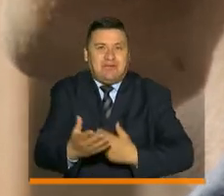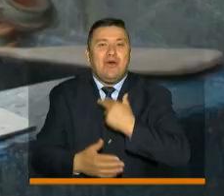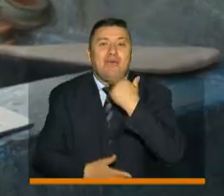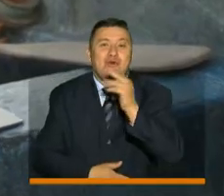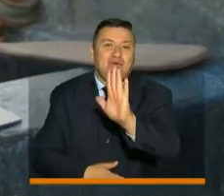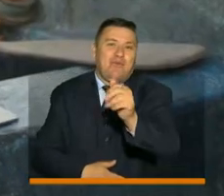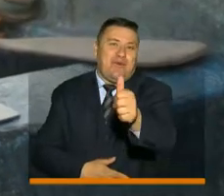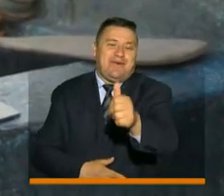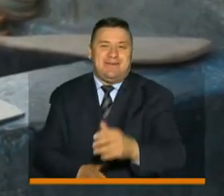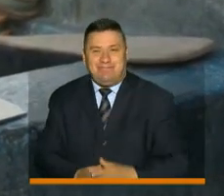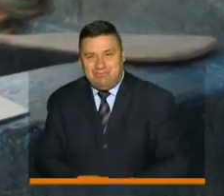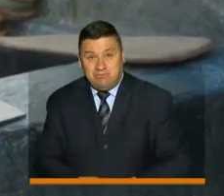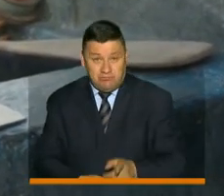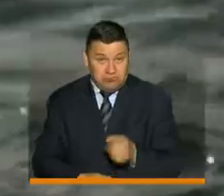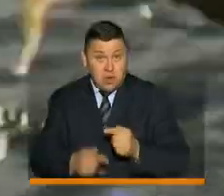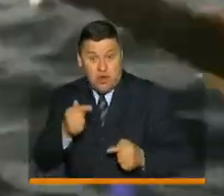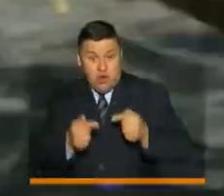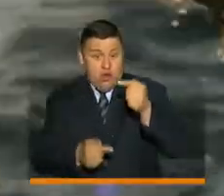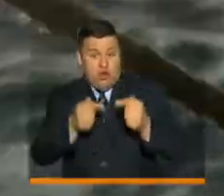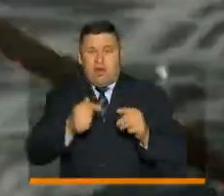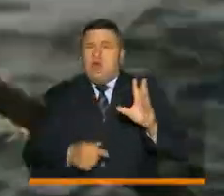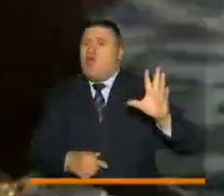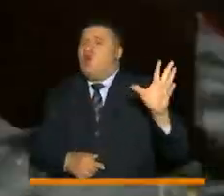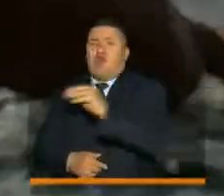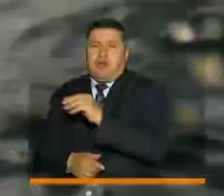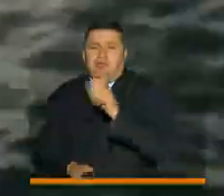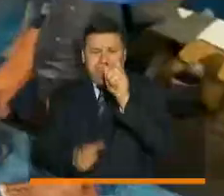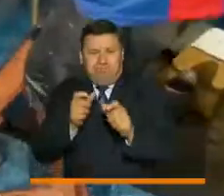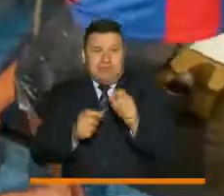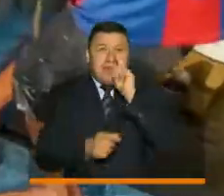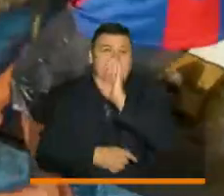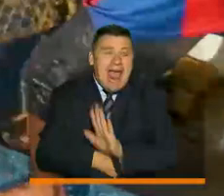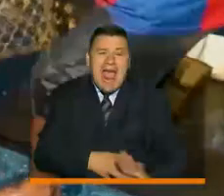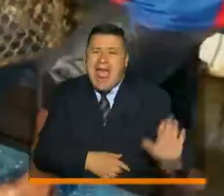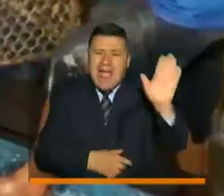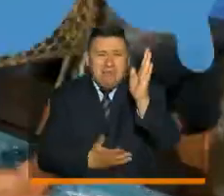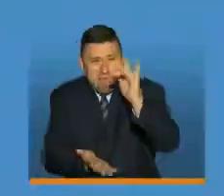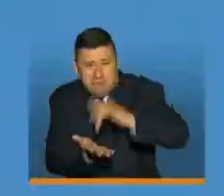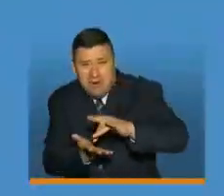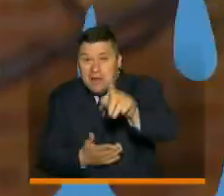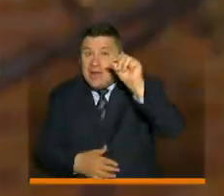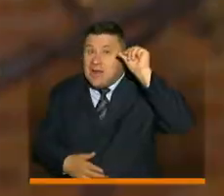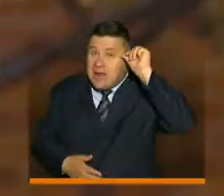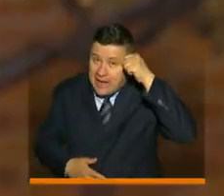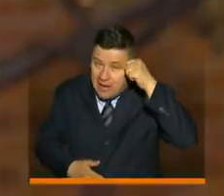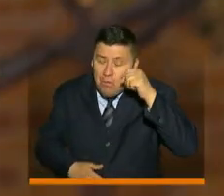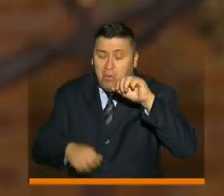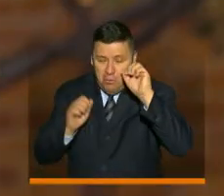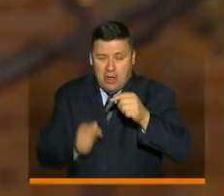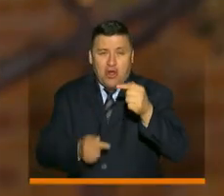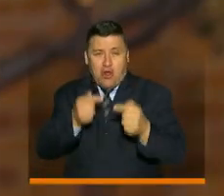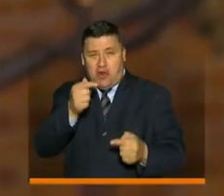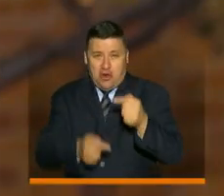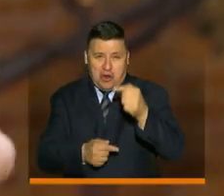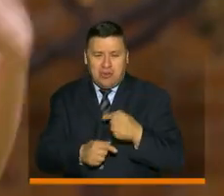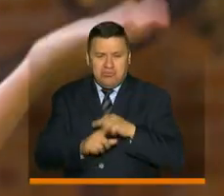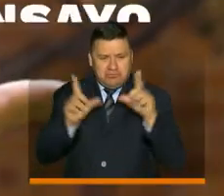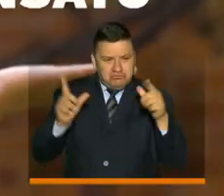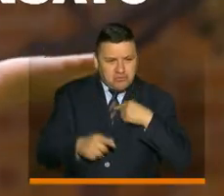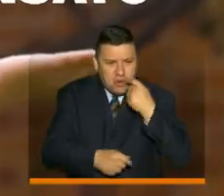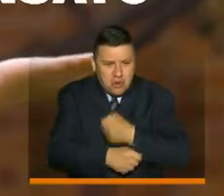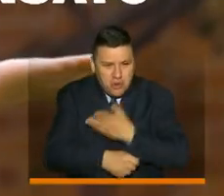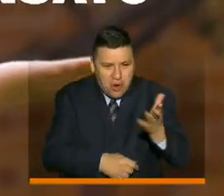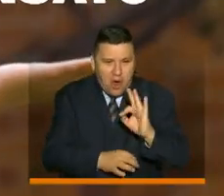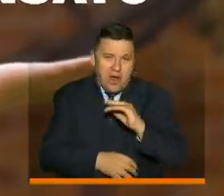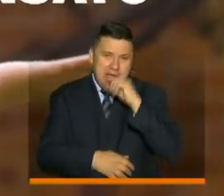voz. Este es un concurso para todos los habitantes del territorio nacional. Recuerda que puedes concursar en la modalidad de cuento